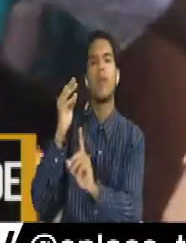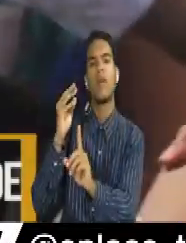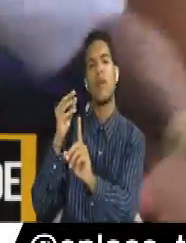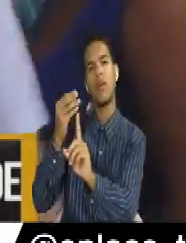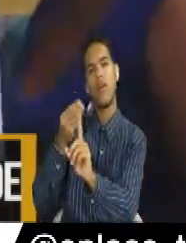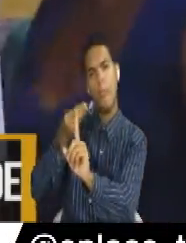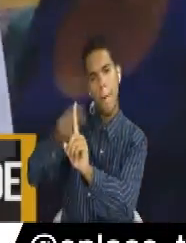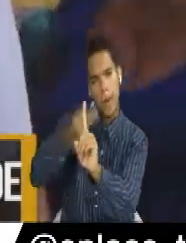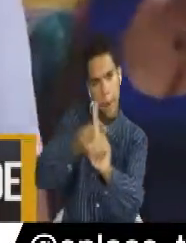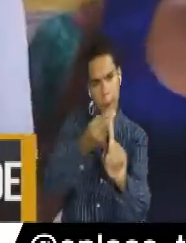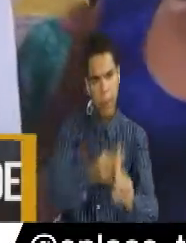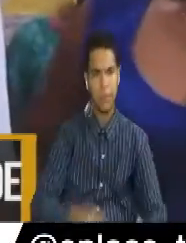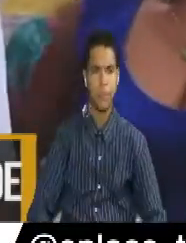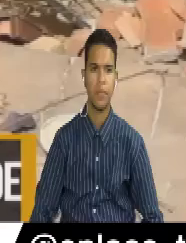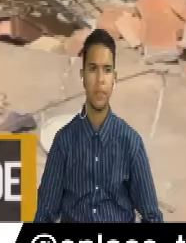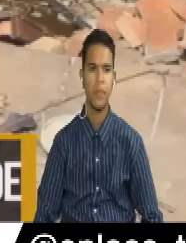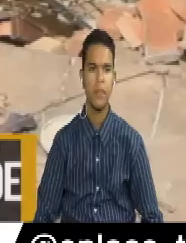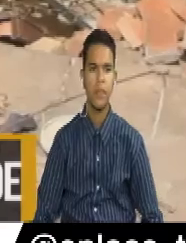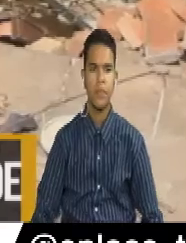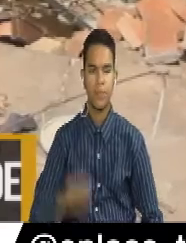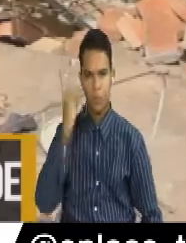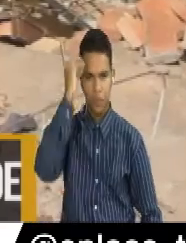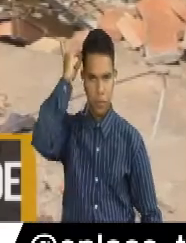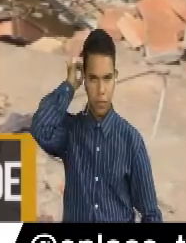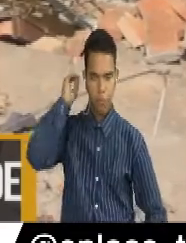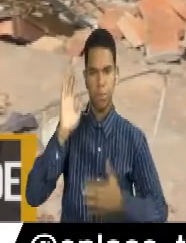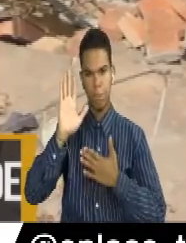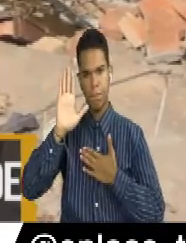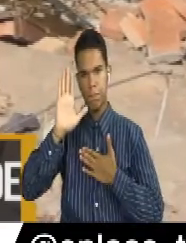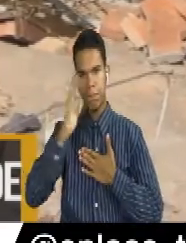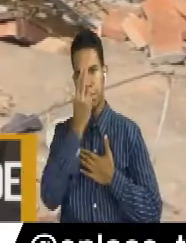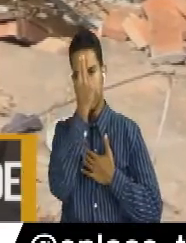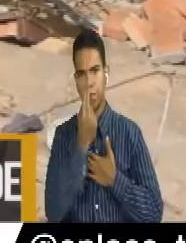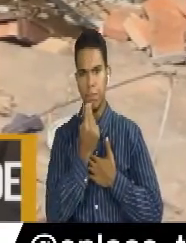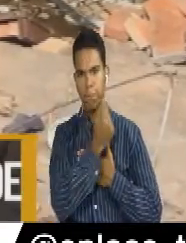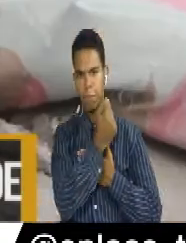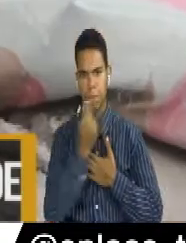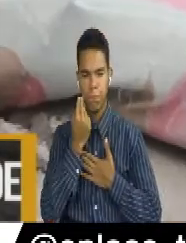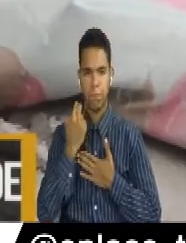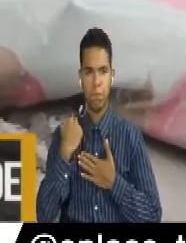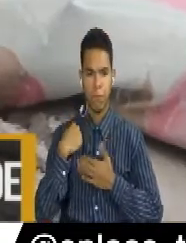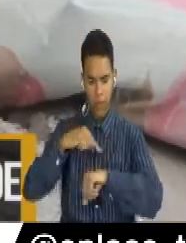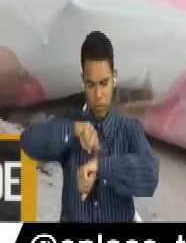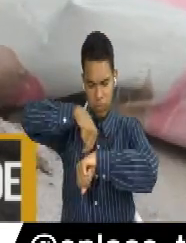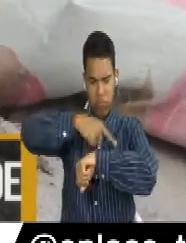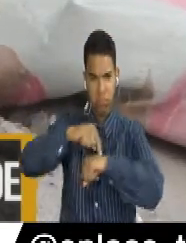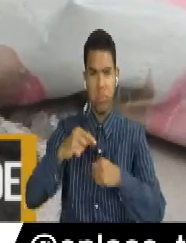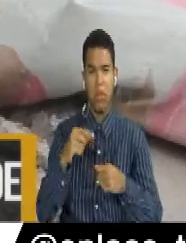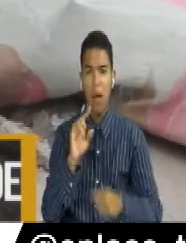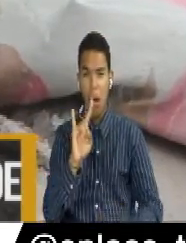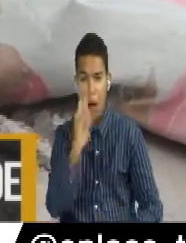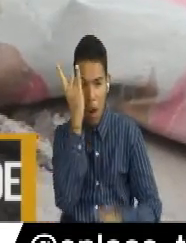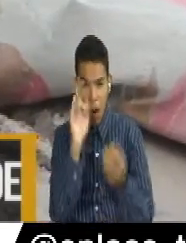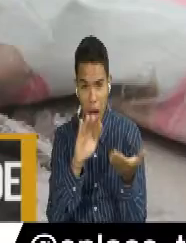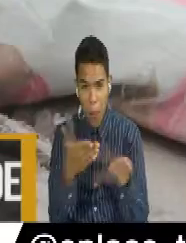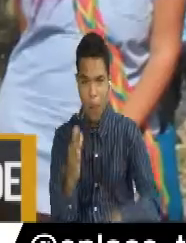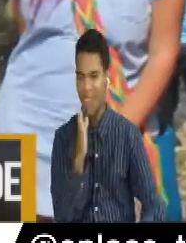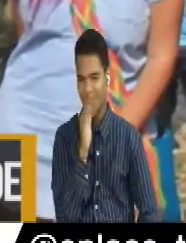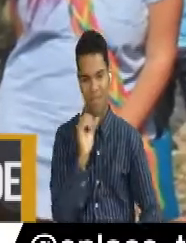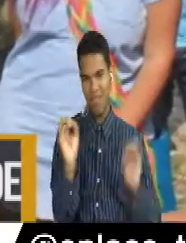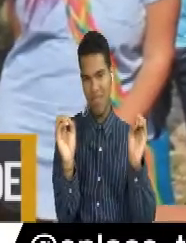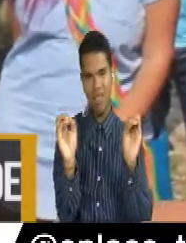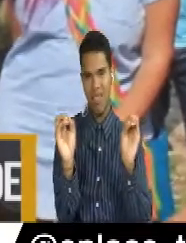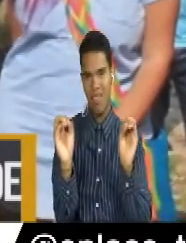para salir a vender sus pollitos. Horas después de registrarse la emergencia, que por fortuna no dejó lesionados, el alcalde de la ciudad,